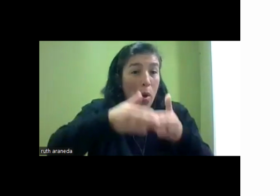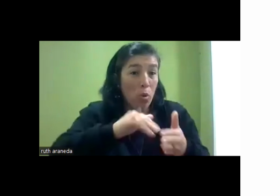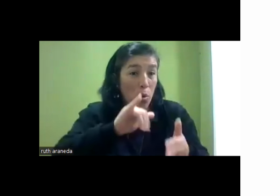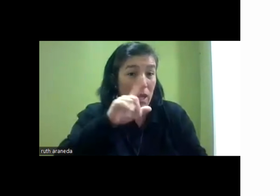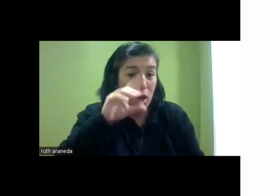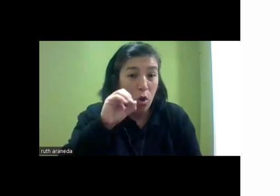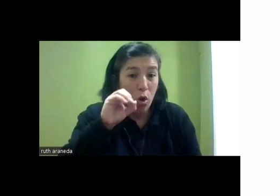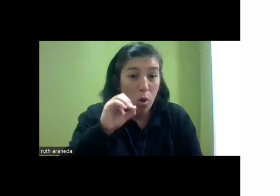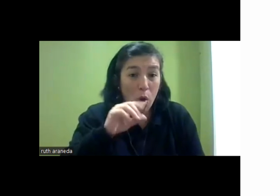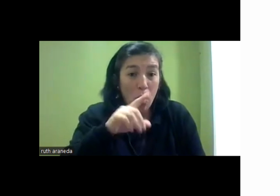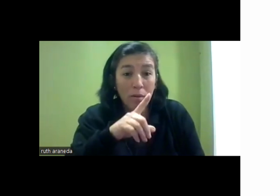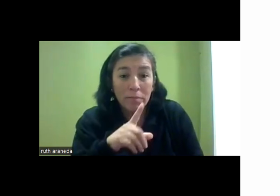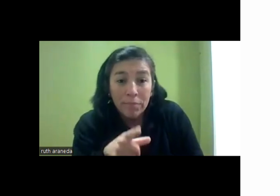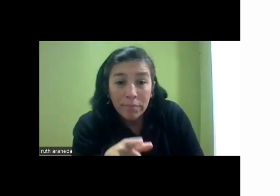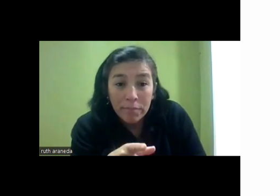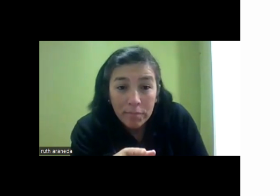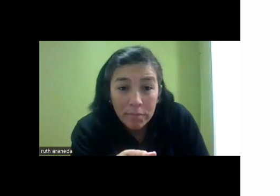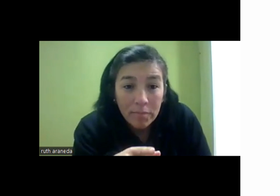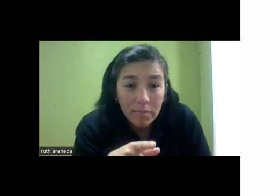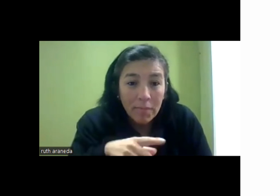un trecho, un tramo